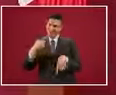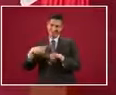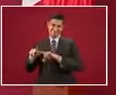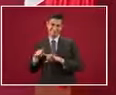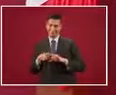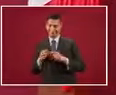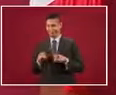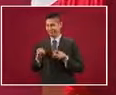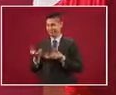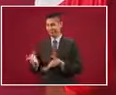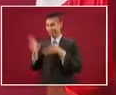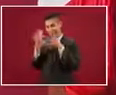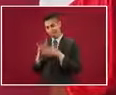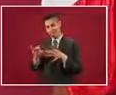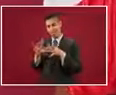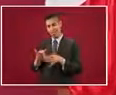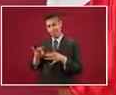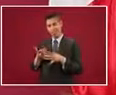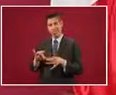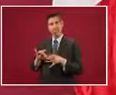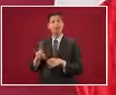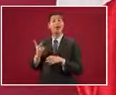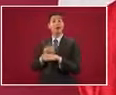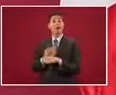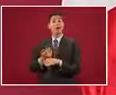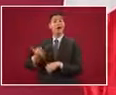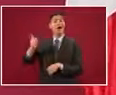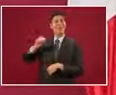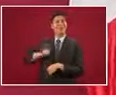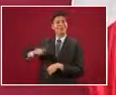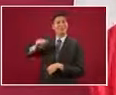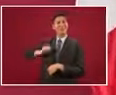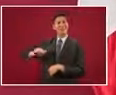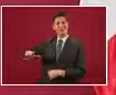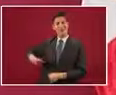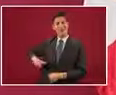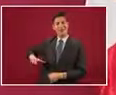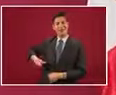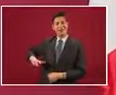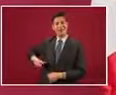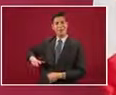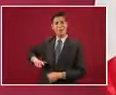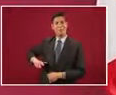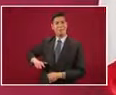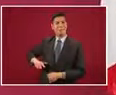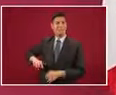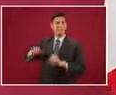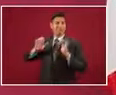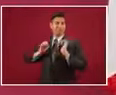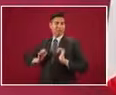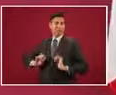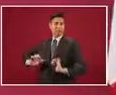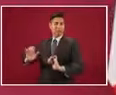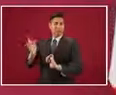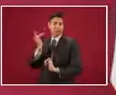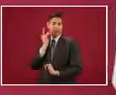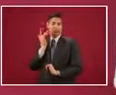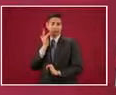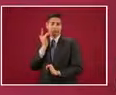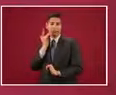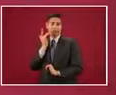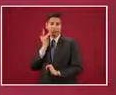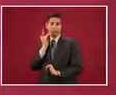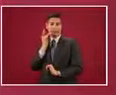Había gobiernos faraónicos que no les importaba el pueblo,